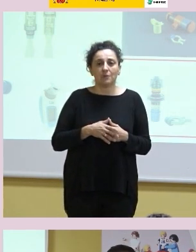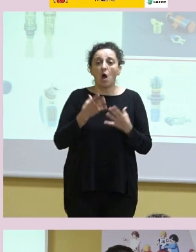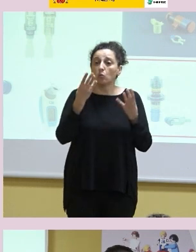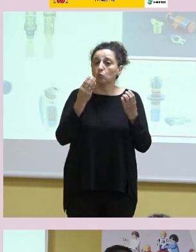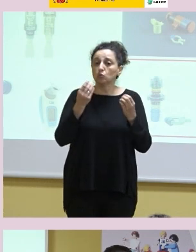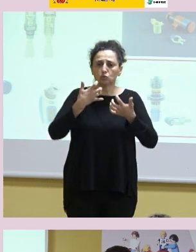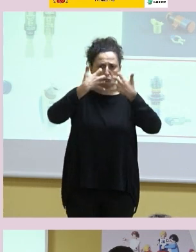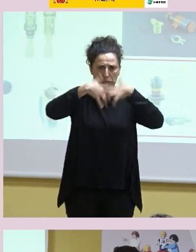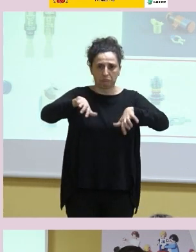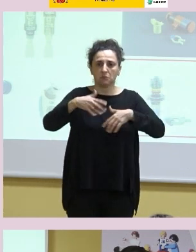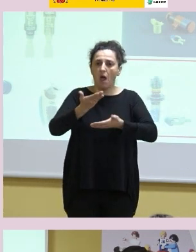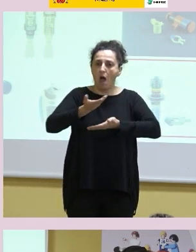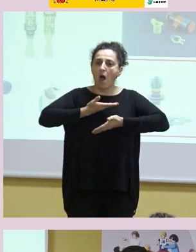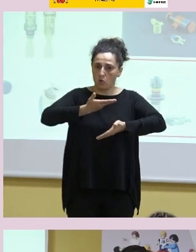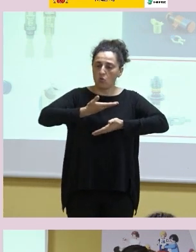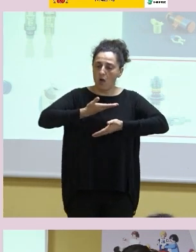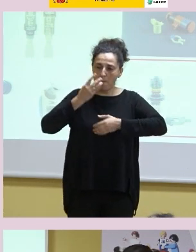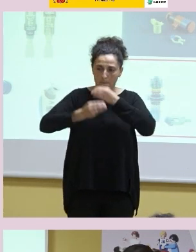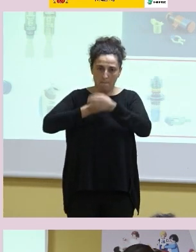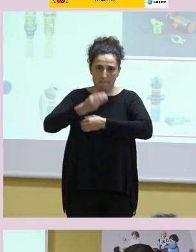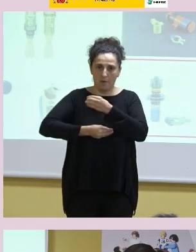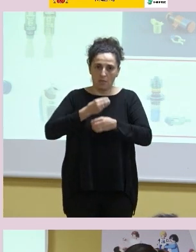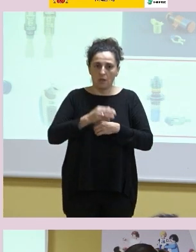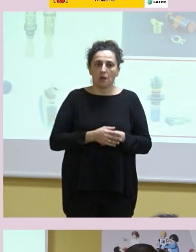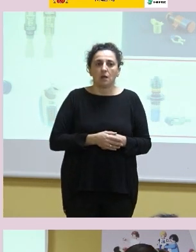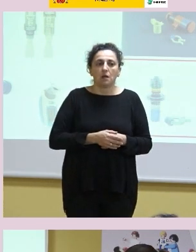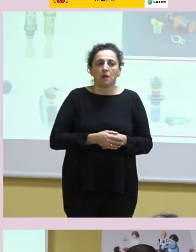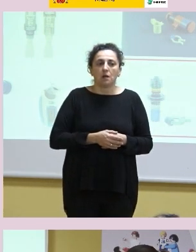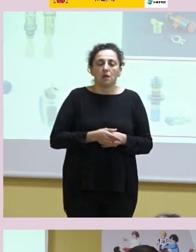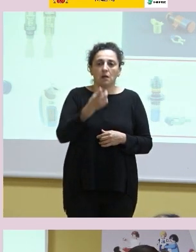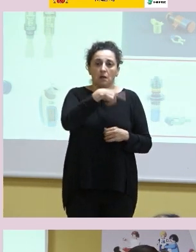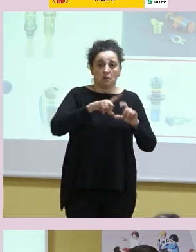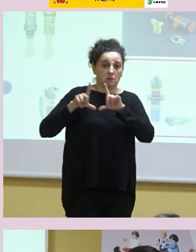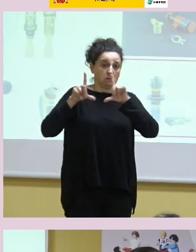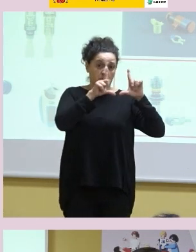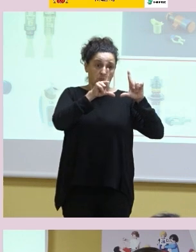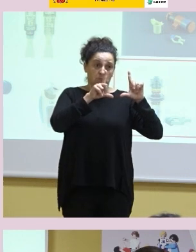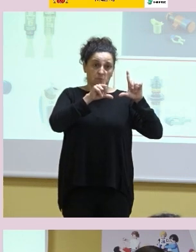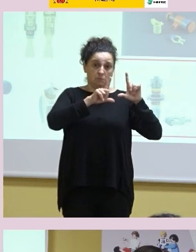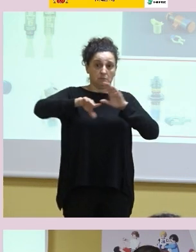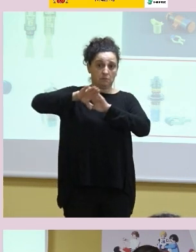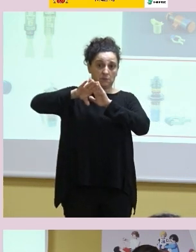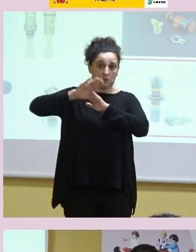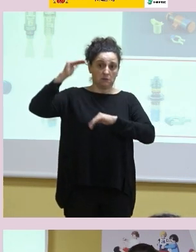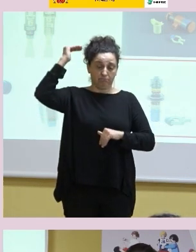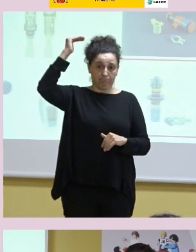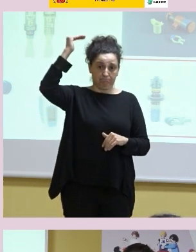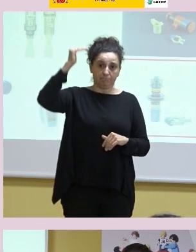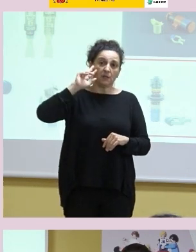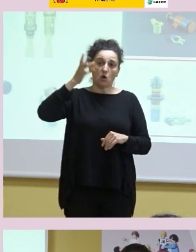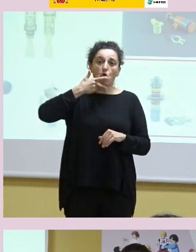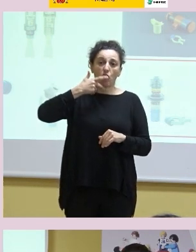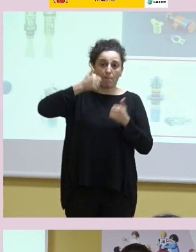dispositivos que nos ayudan a realizarla. Los que tenéis en la diapositiva en la parte derecha superior quizás sean los